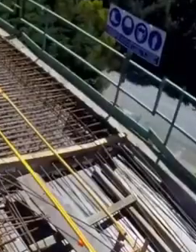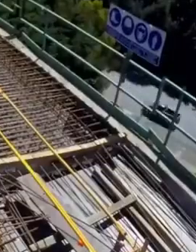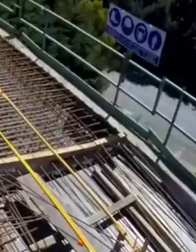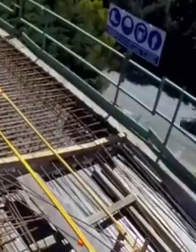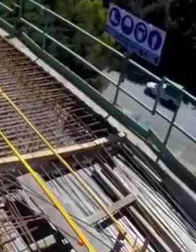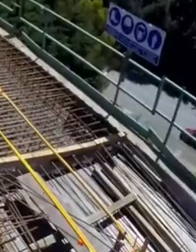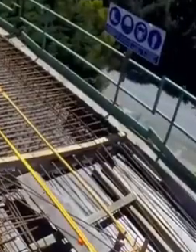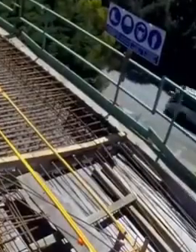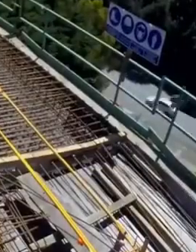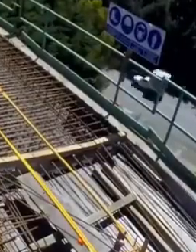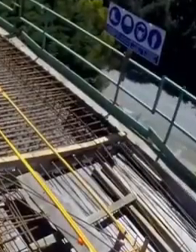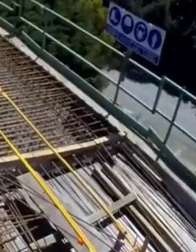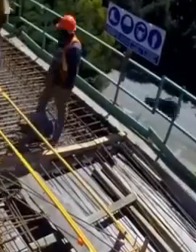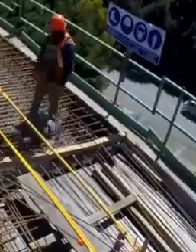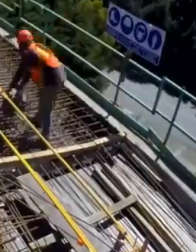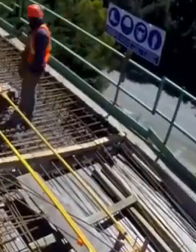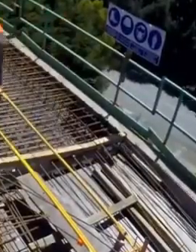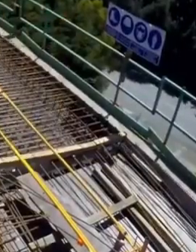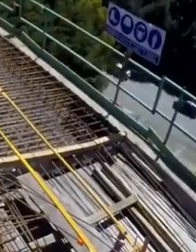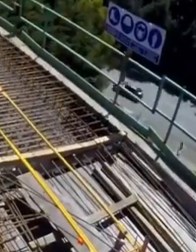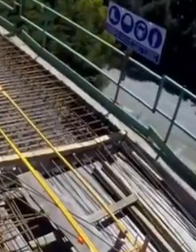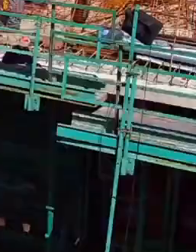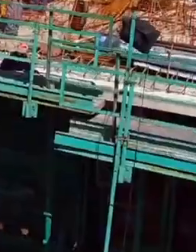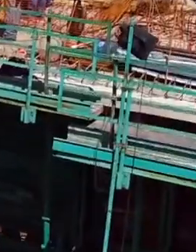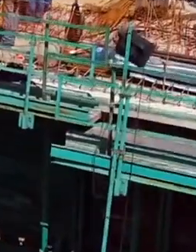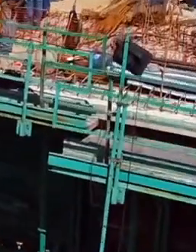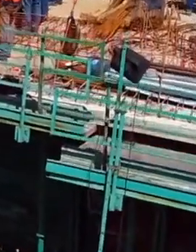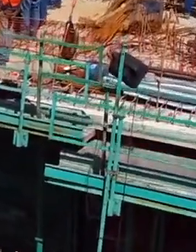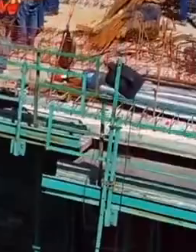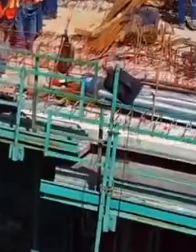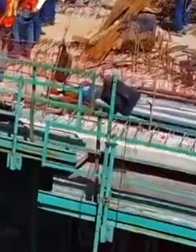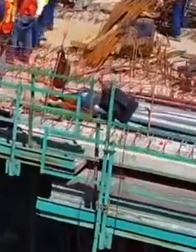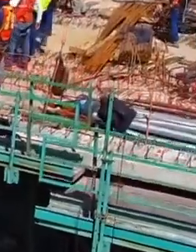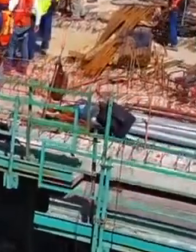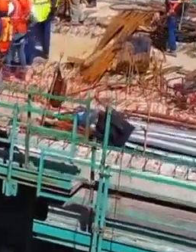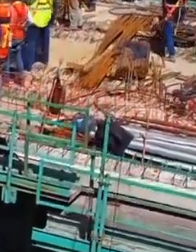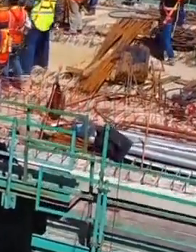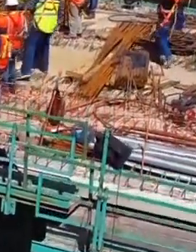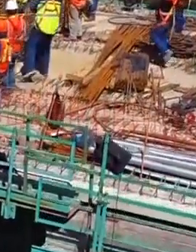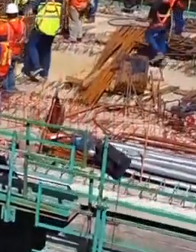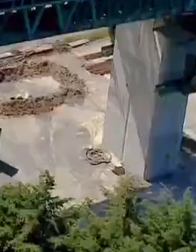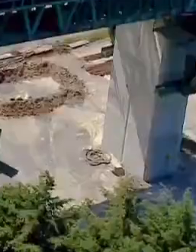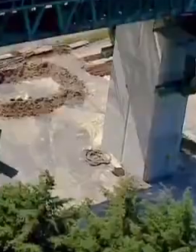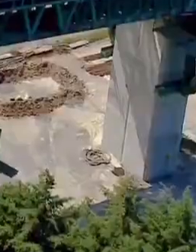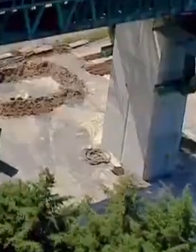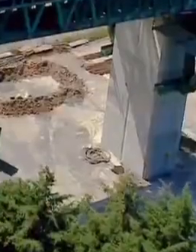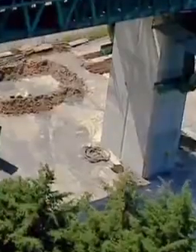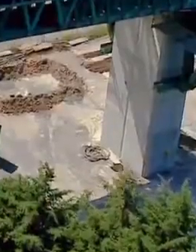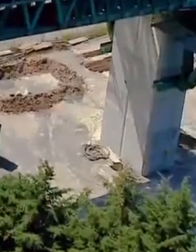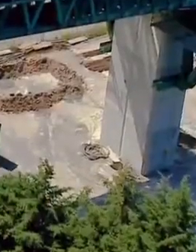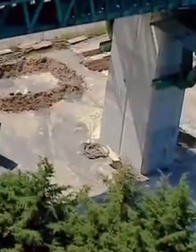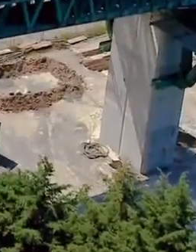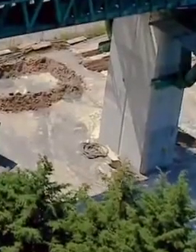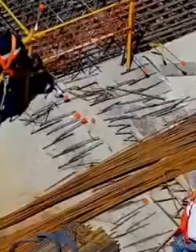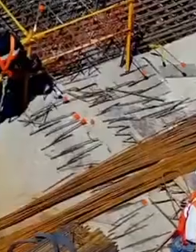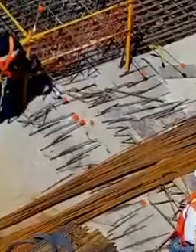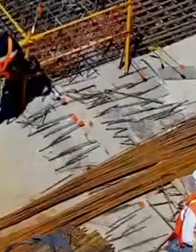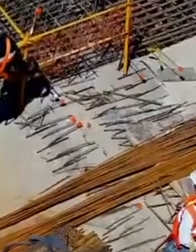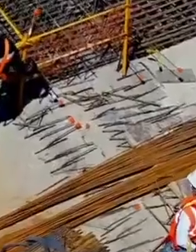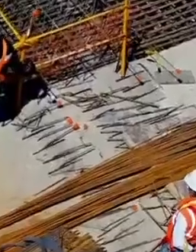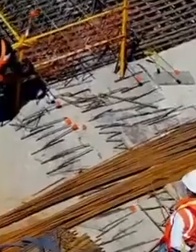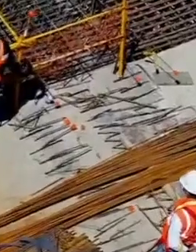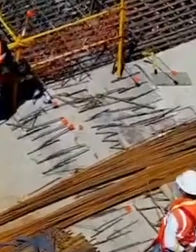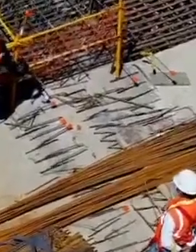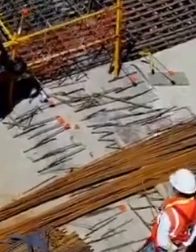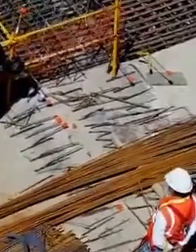Autosimbra 1. Se realizó el vaciado de concreto de la primera fase de tramo 31-32 de 55 metros,